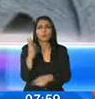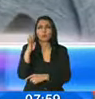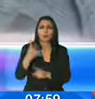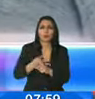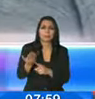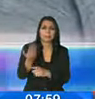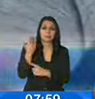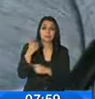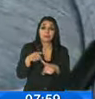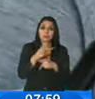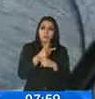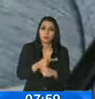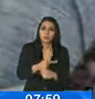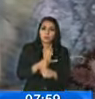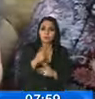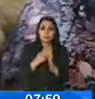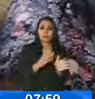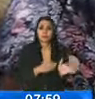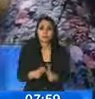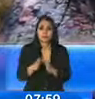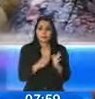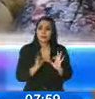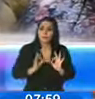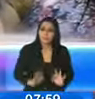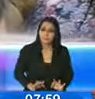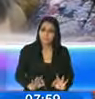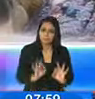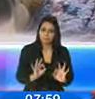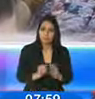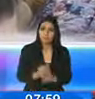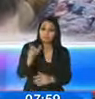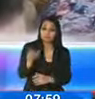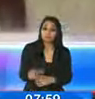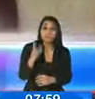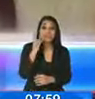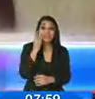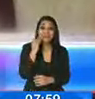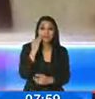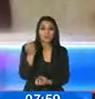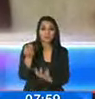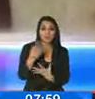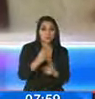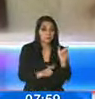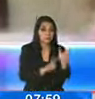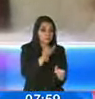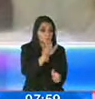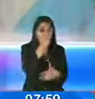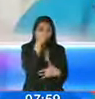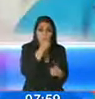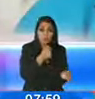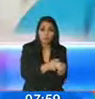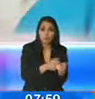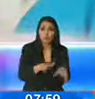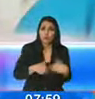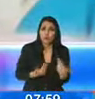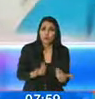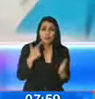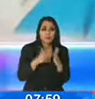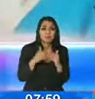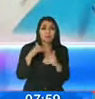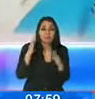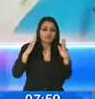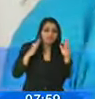4 meses. Aquí tengo la fisioterapia. Y los expertos en esa área cuentan sus experiencias de apoyo a los afectados. Y lo que más se ayuda es en el lado humano,